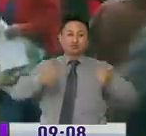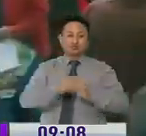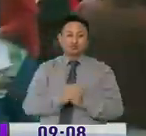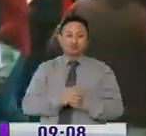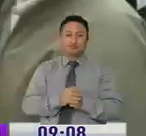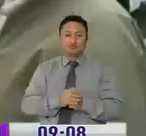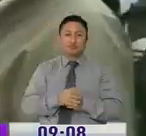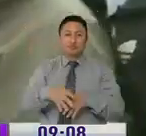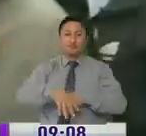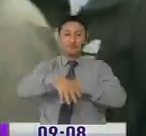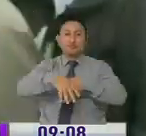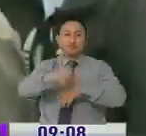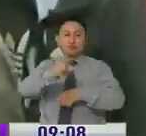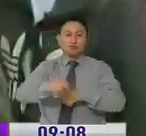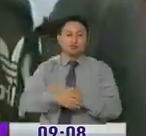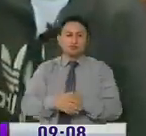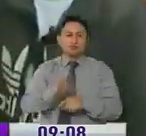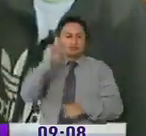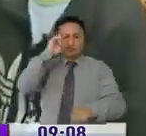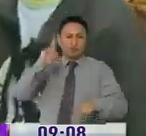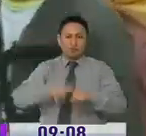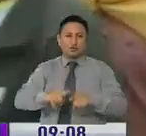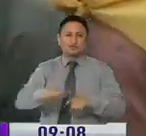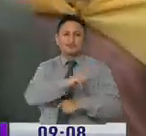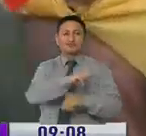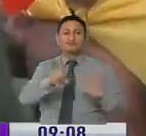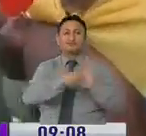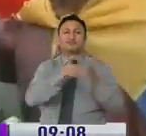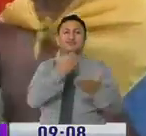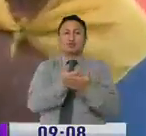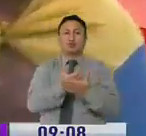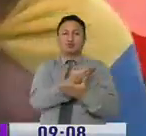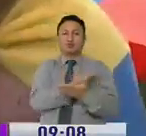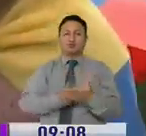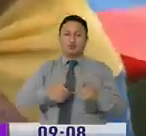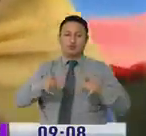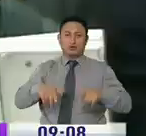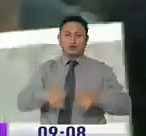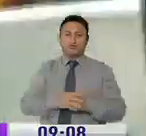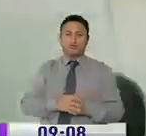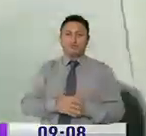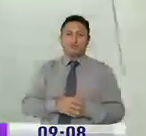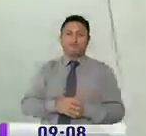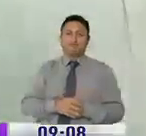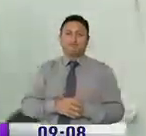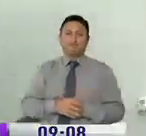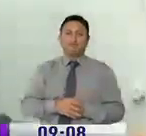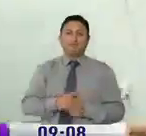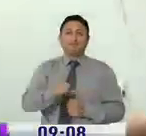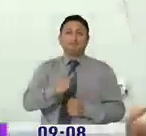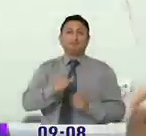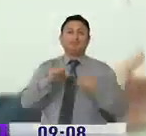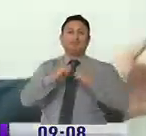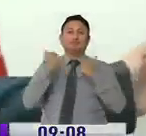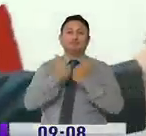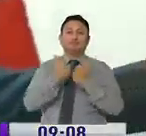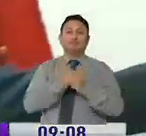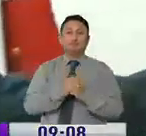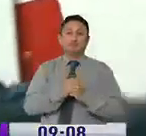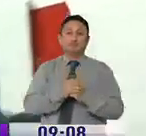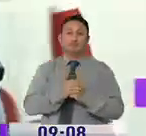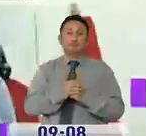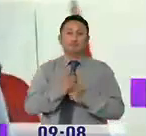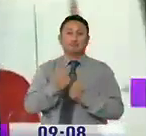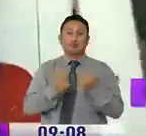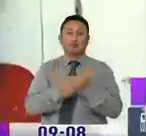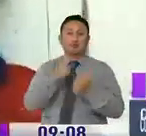salieron a protestar ciudadanos que dicen sentirse inconformes con la política económica del presidente Lenín Moreno. Además de ellos, legisladores y figuras públicas afines al